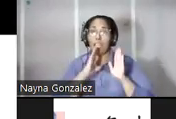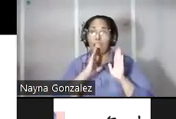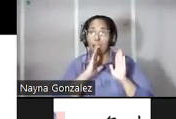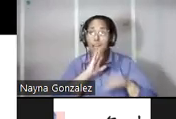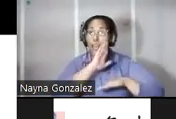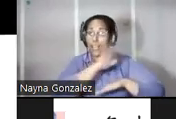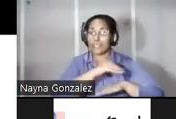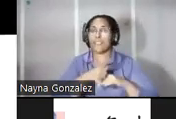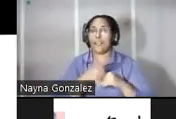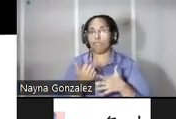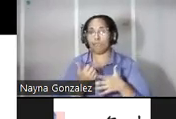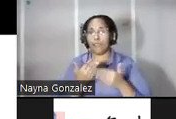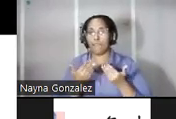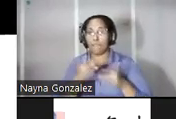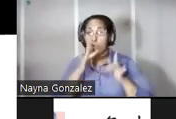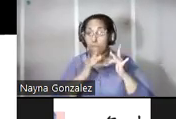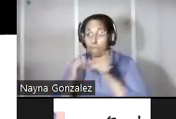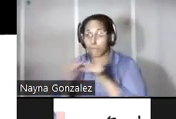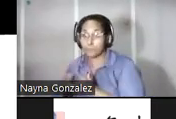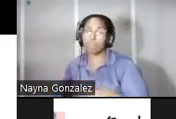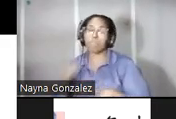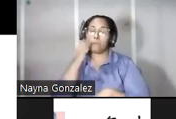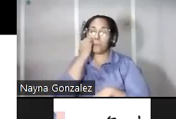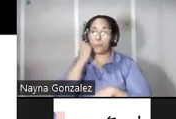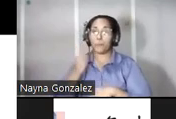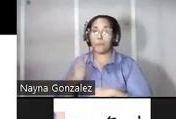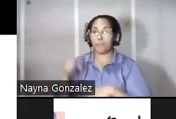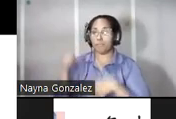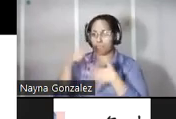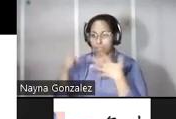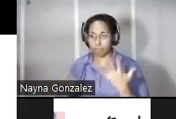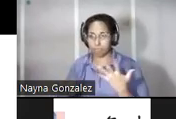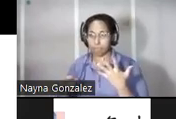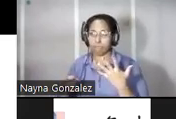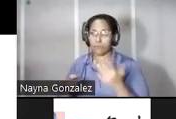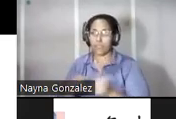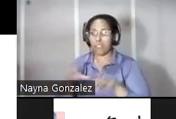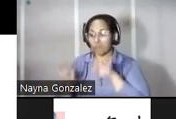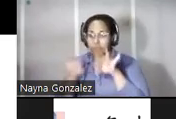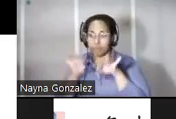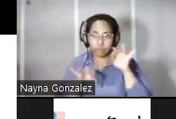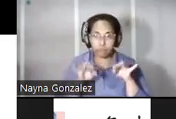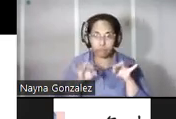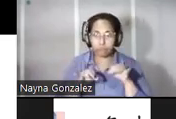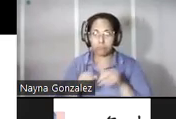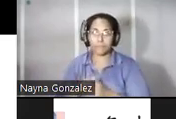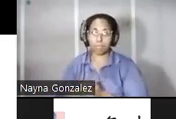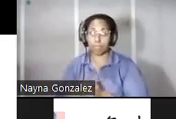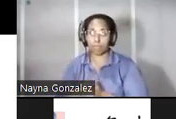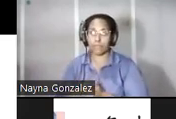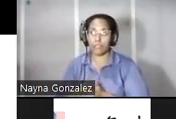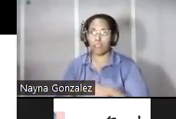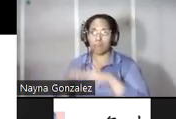estaban ausentes eran muy necesarias y en el caso que analizaré, las gestiones para conseguirlas no desembocaron en